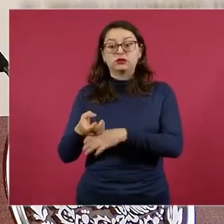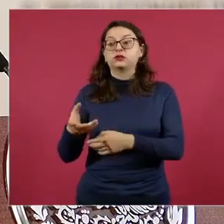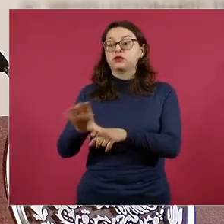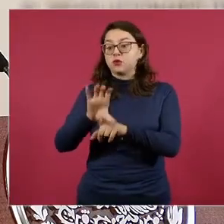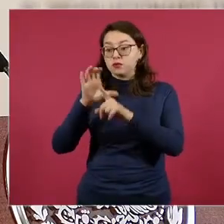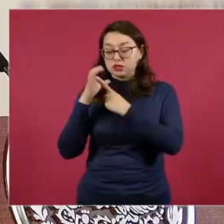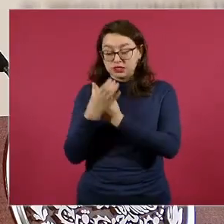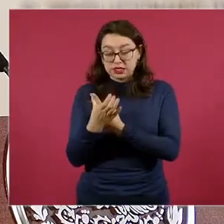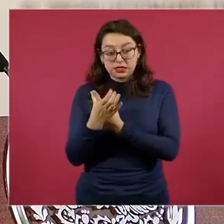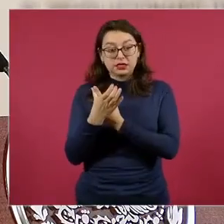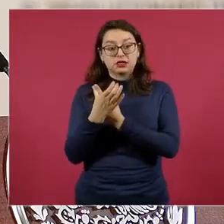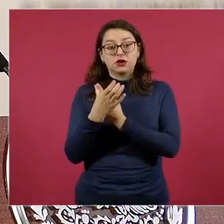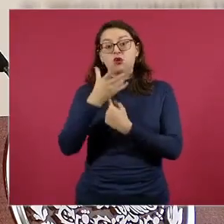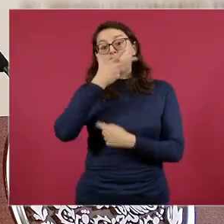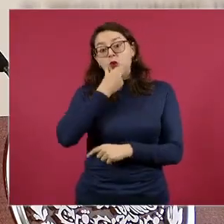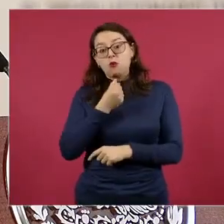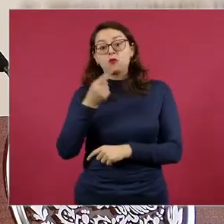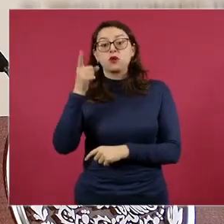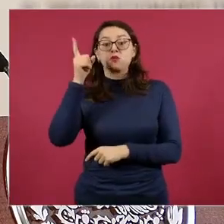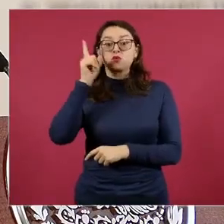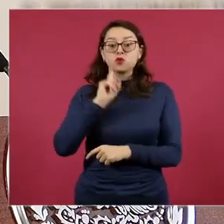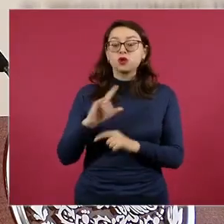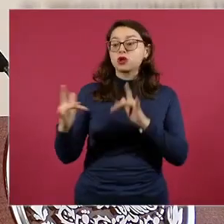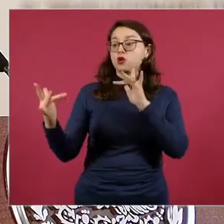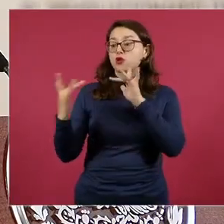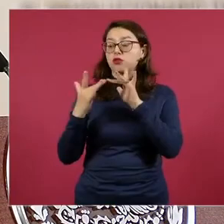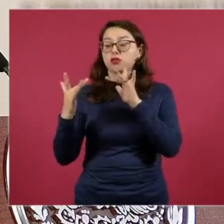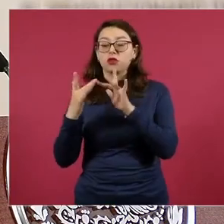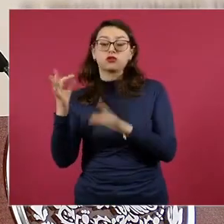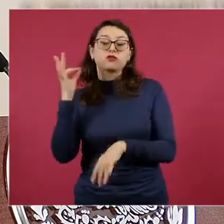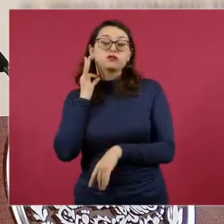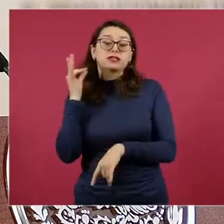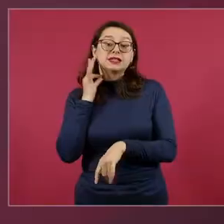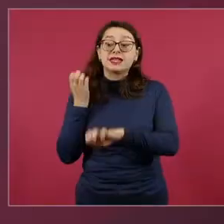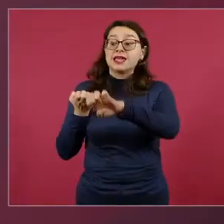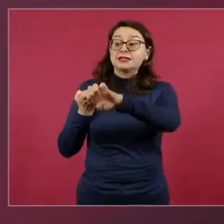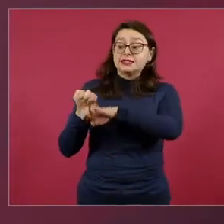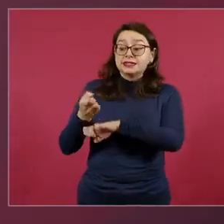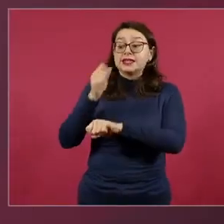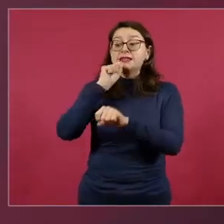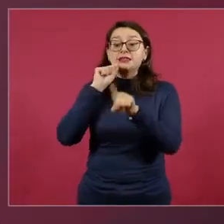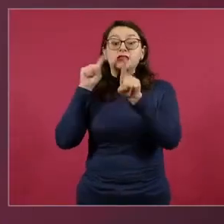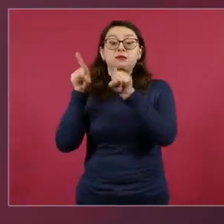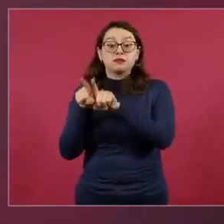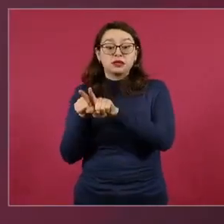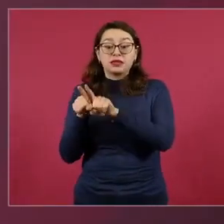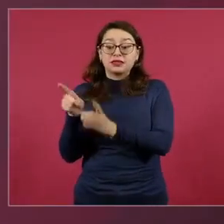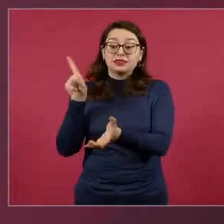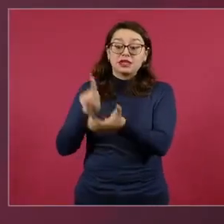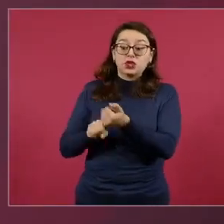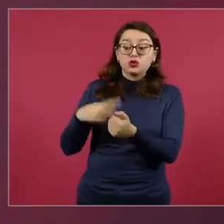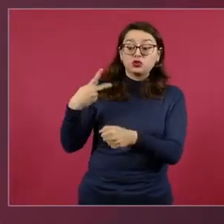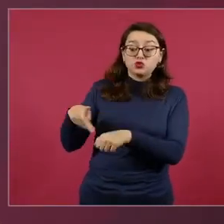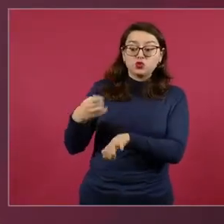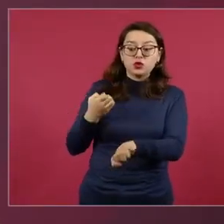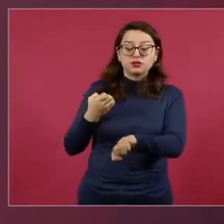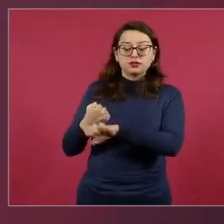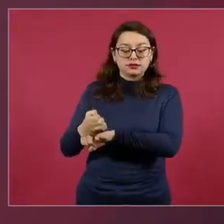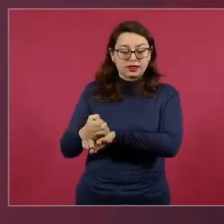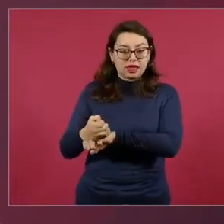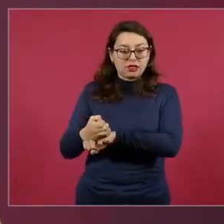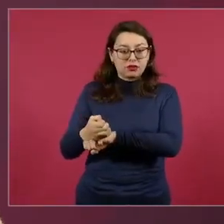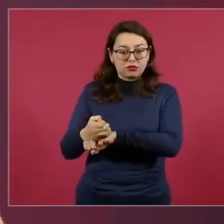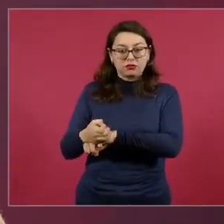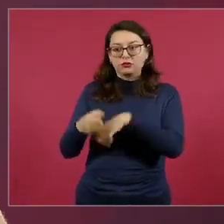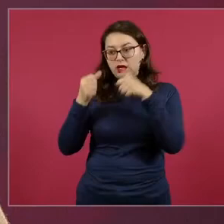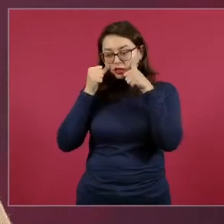las comisionadas puedan articularse con las fiscalías locales y puedan atender desde lo local